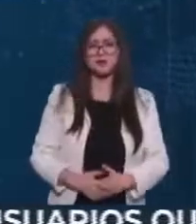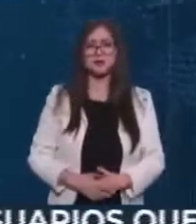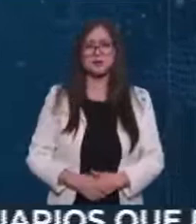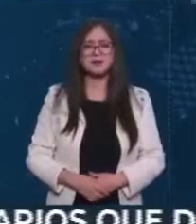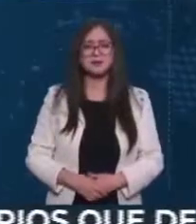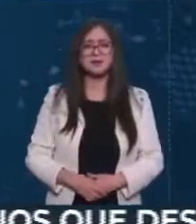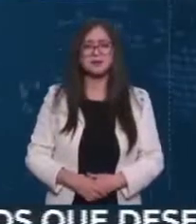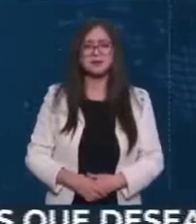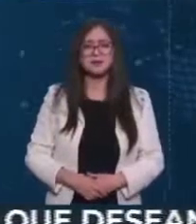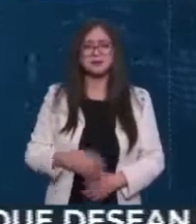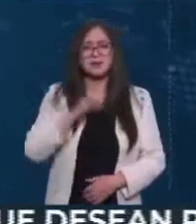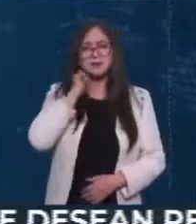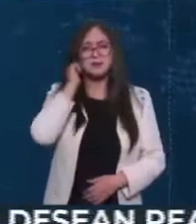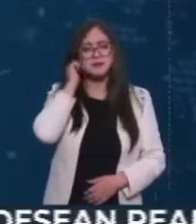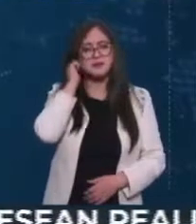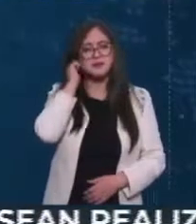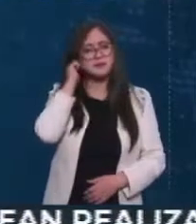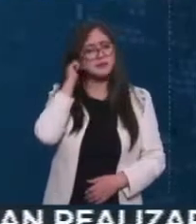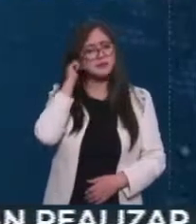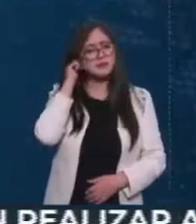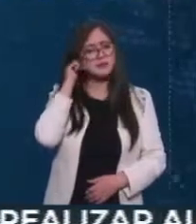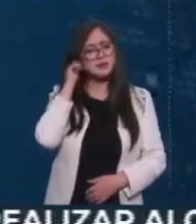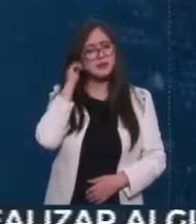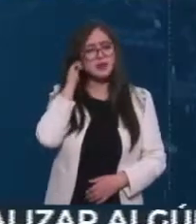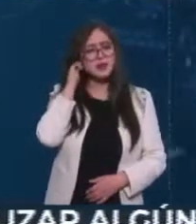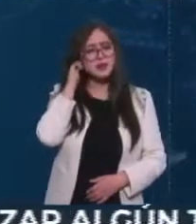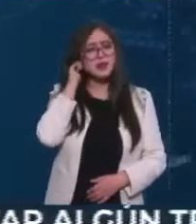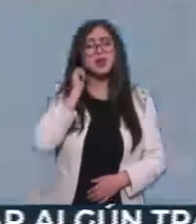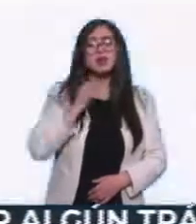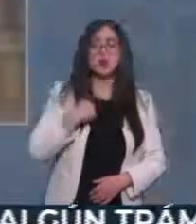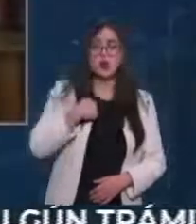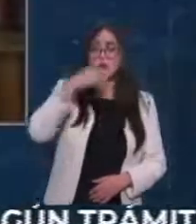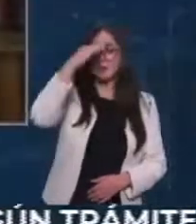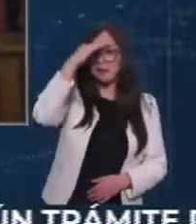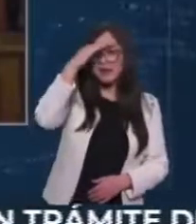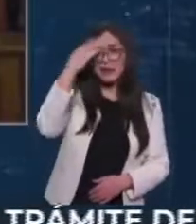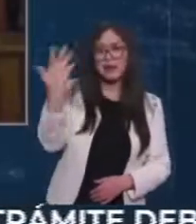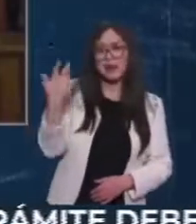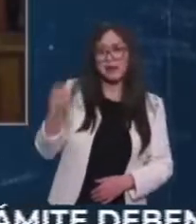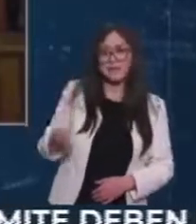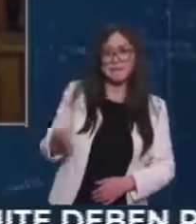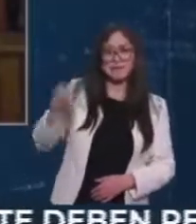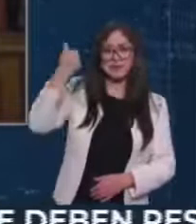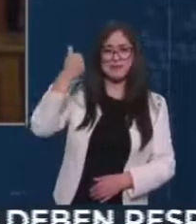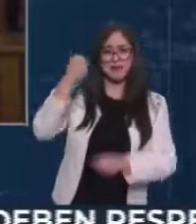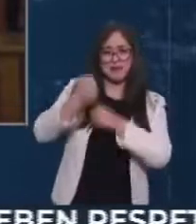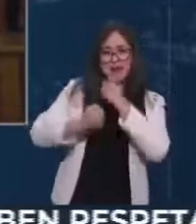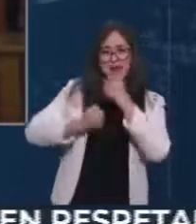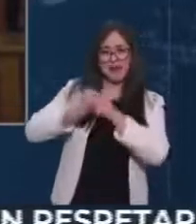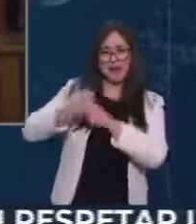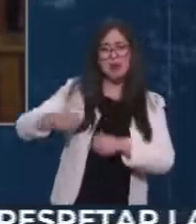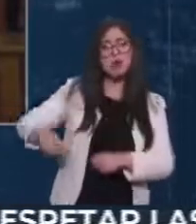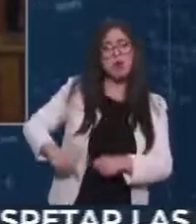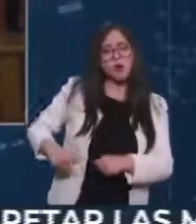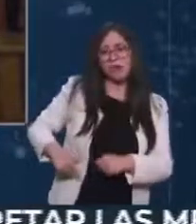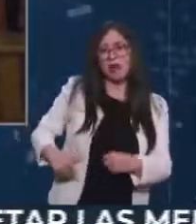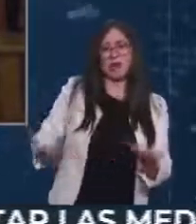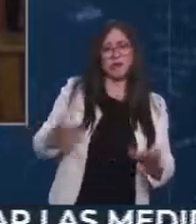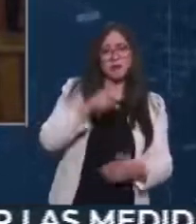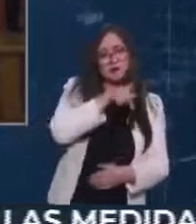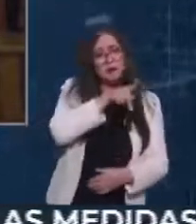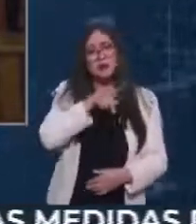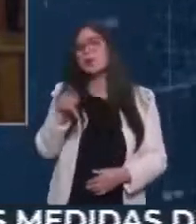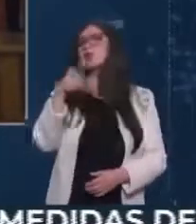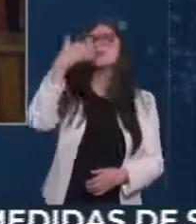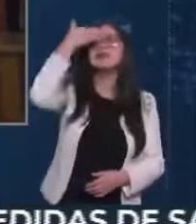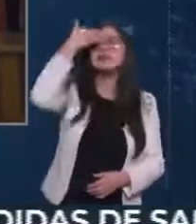Yo creo que mucho tiene que ver con ese primer año de gobierno, ¿no? Que sabemos que suele ser complicado, no se sabe